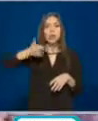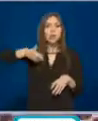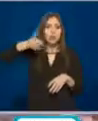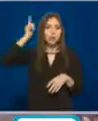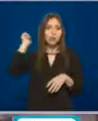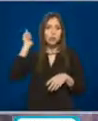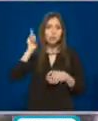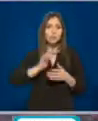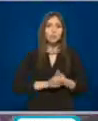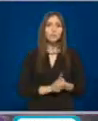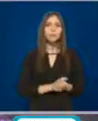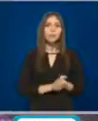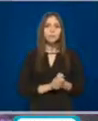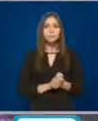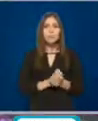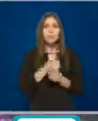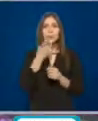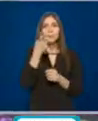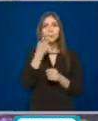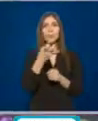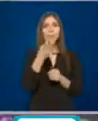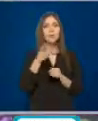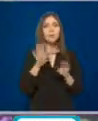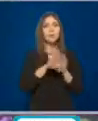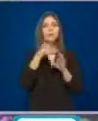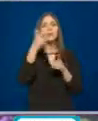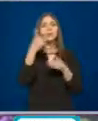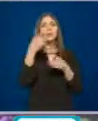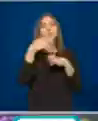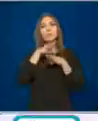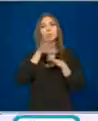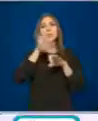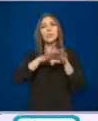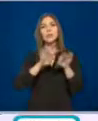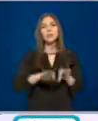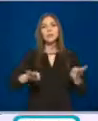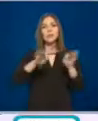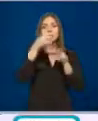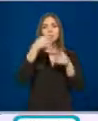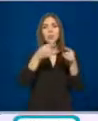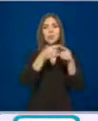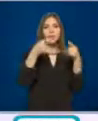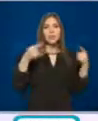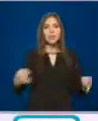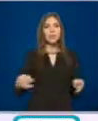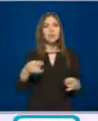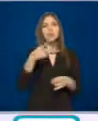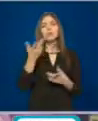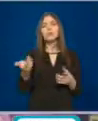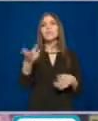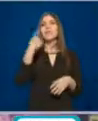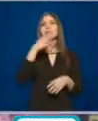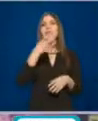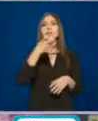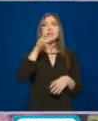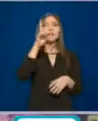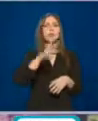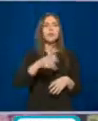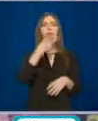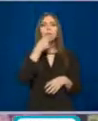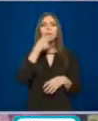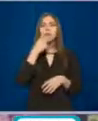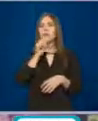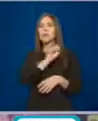loco, es la parte medular de la historia. Era con una disciplina muy férrea contra todos, los trataba